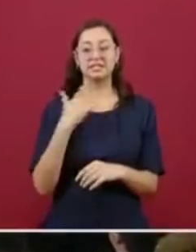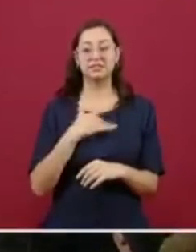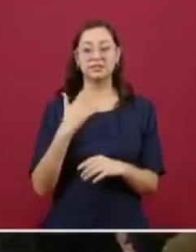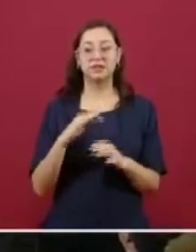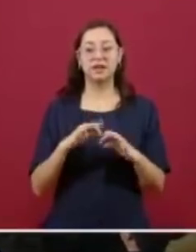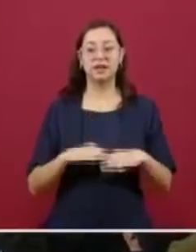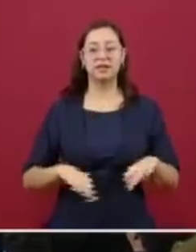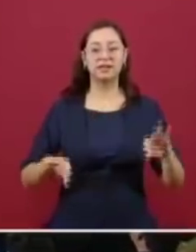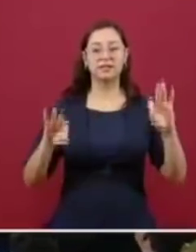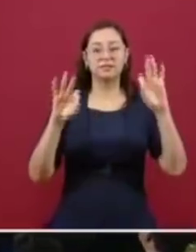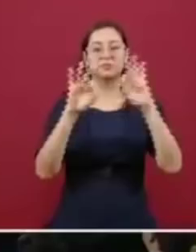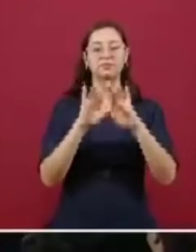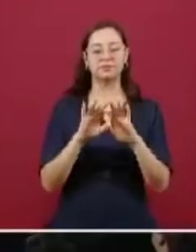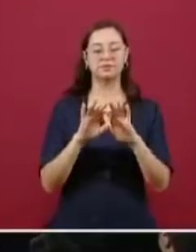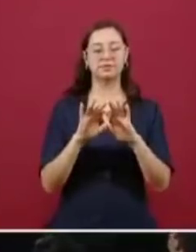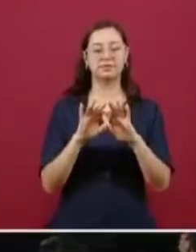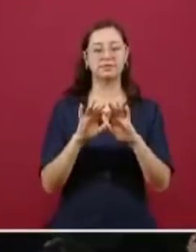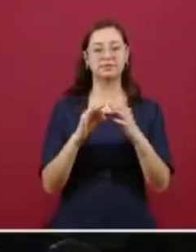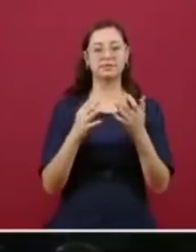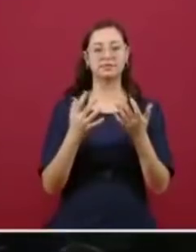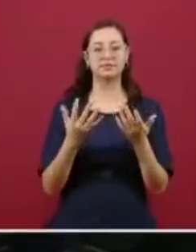importante, llena de